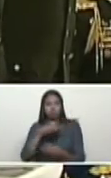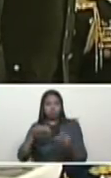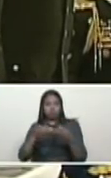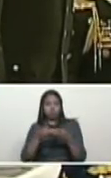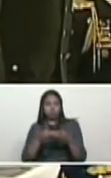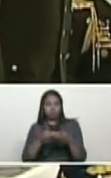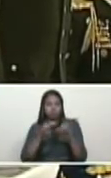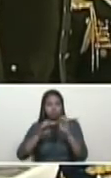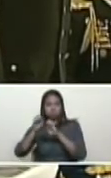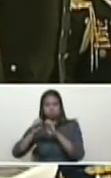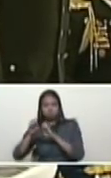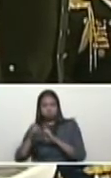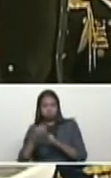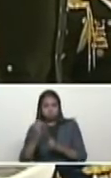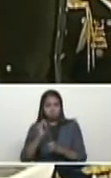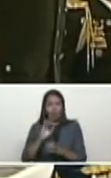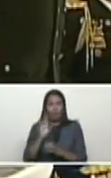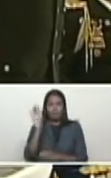operacional